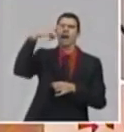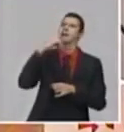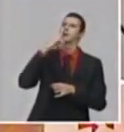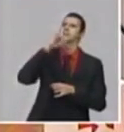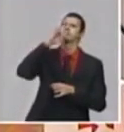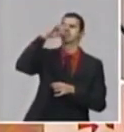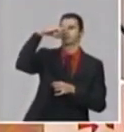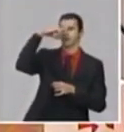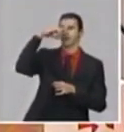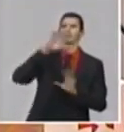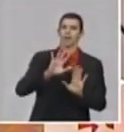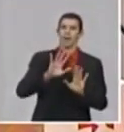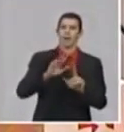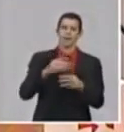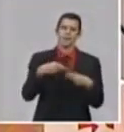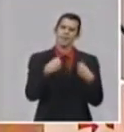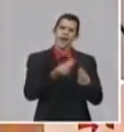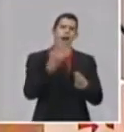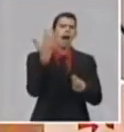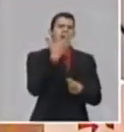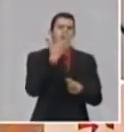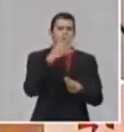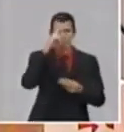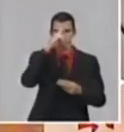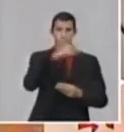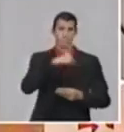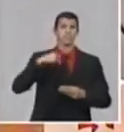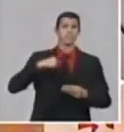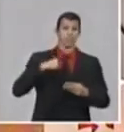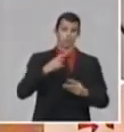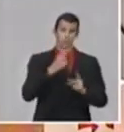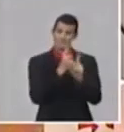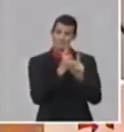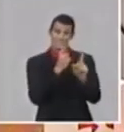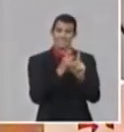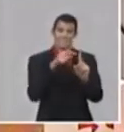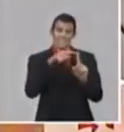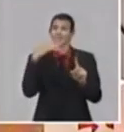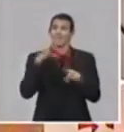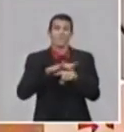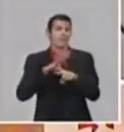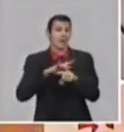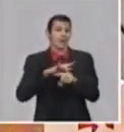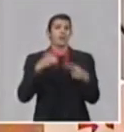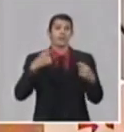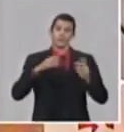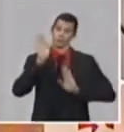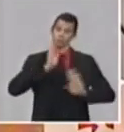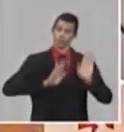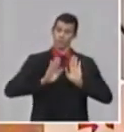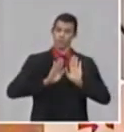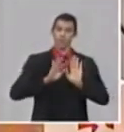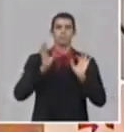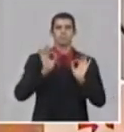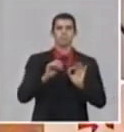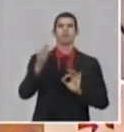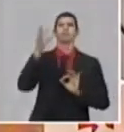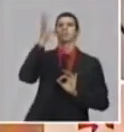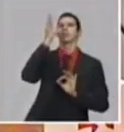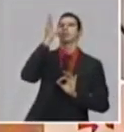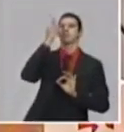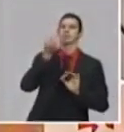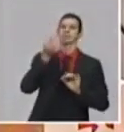Y esto no es solamente una idea que se ocurrió, es decir, esto ocurre a partir de una base científica de racionalidad del interferón